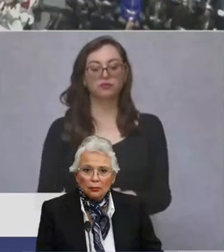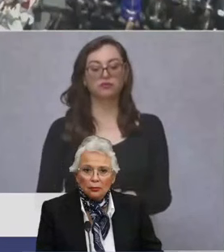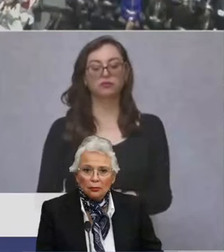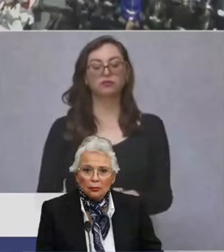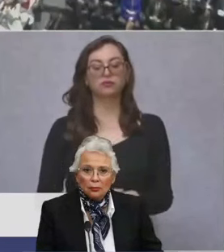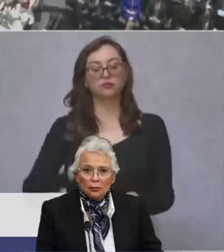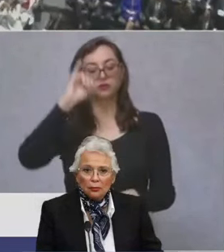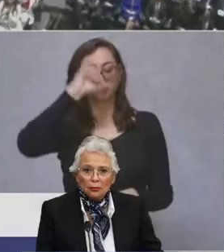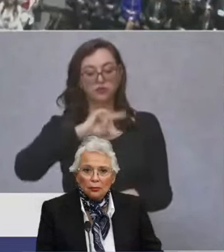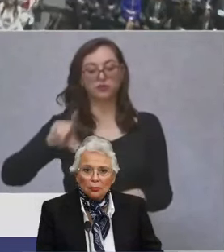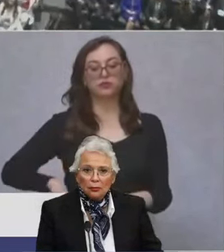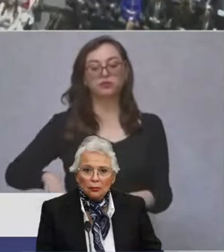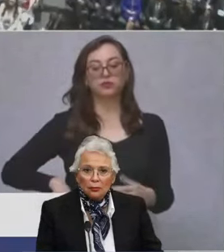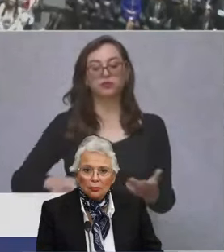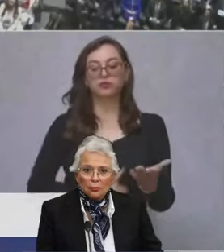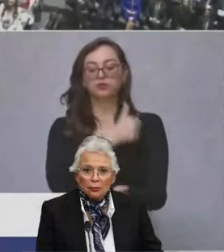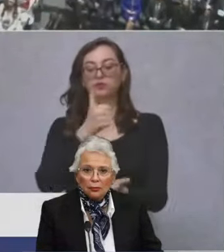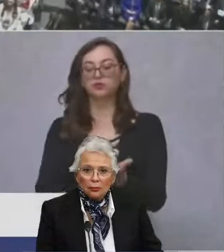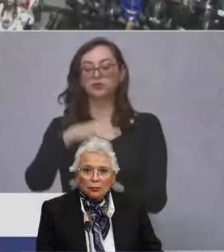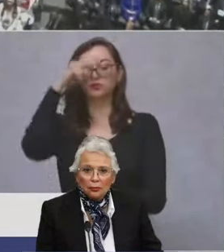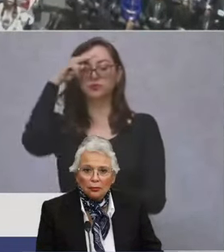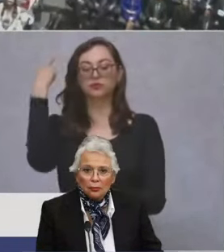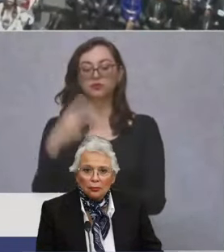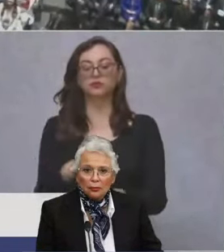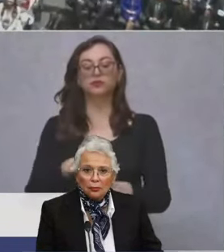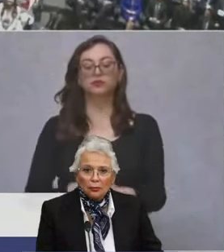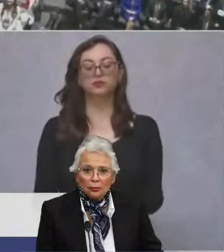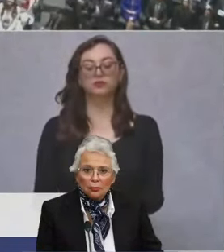permanente de diciembre y enero, y